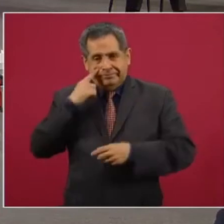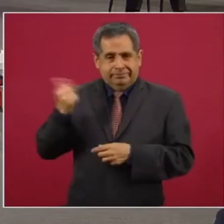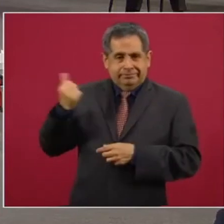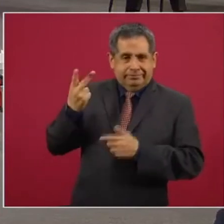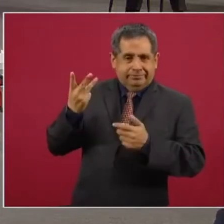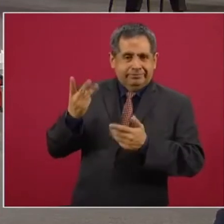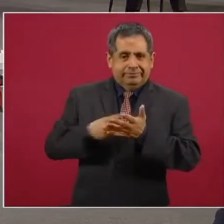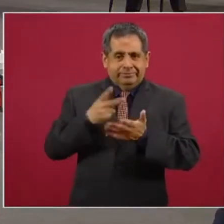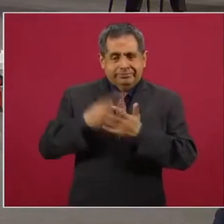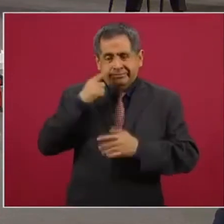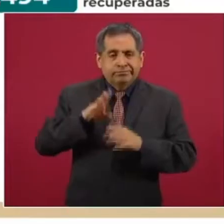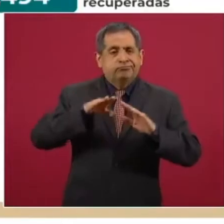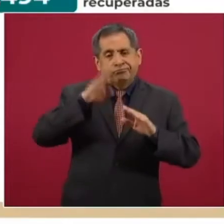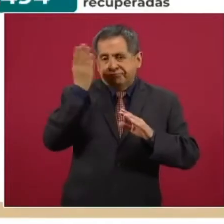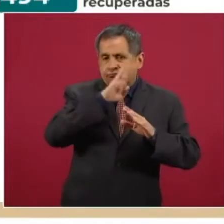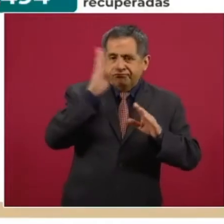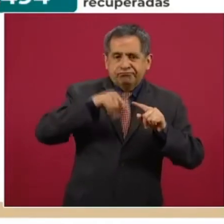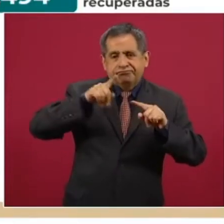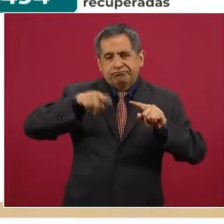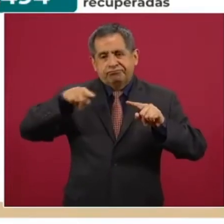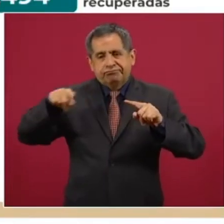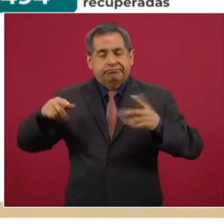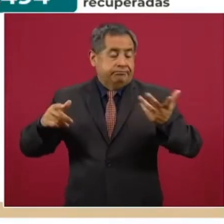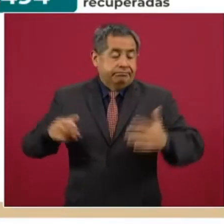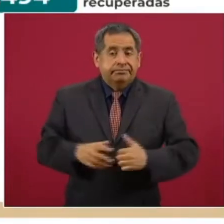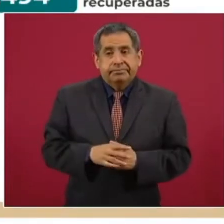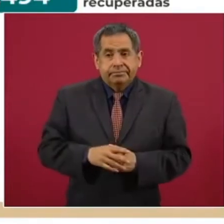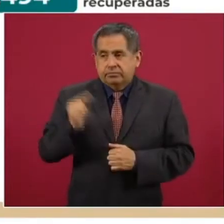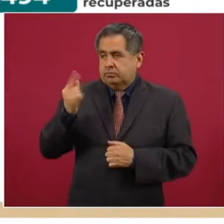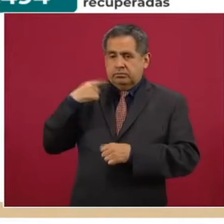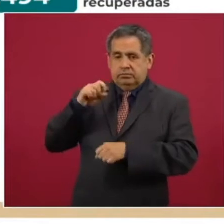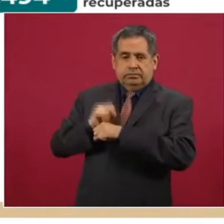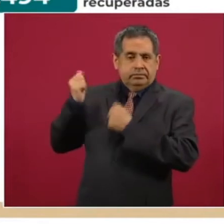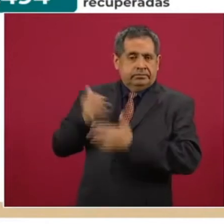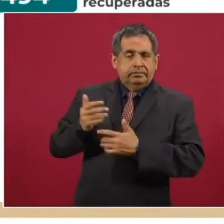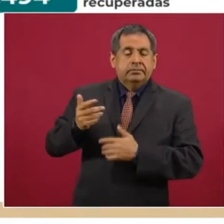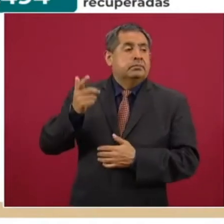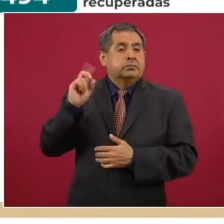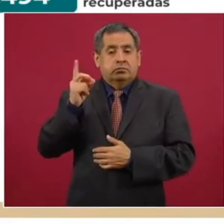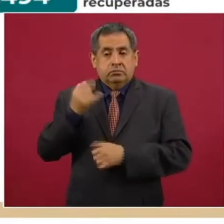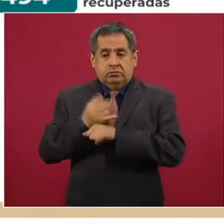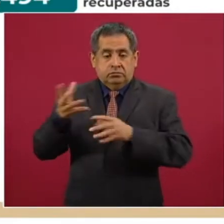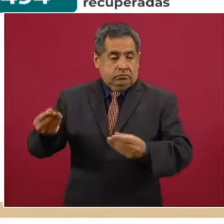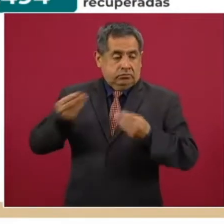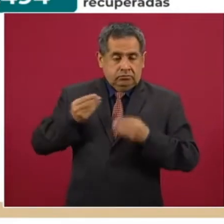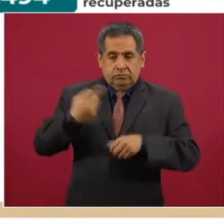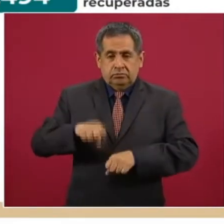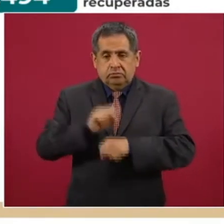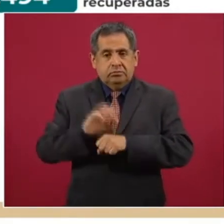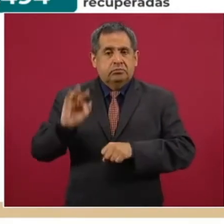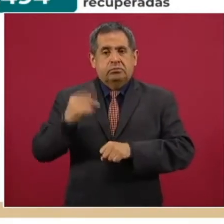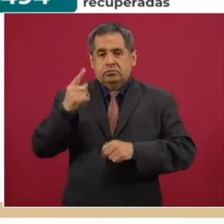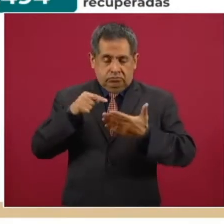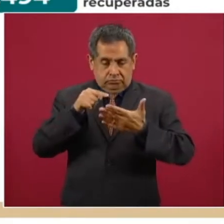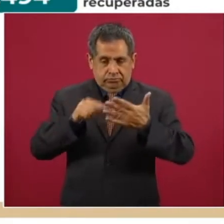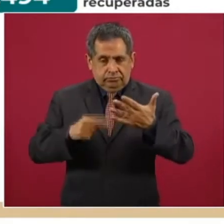gráfica. Y en la semana más reciente de la información, que empezó el domingo, la semana 41 del